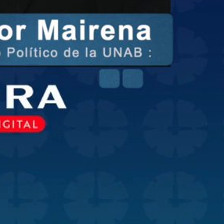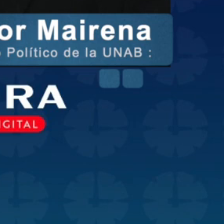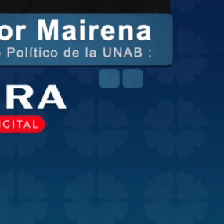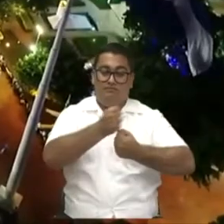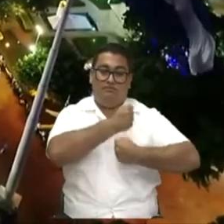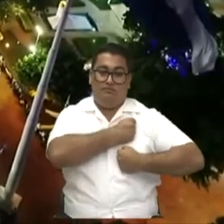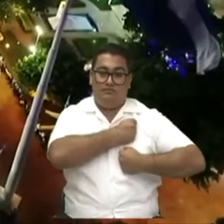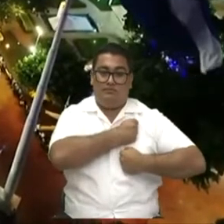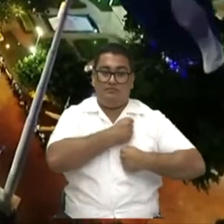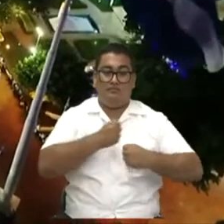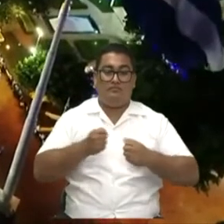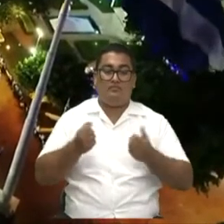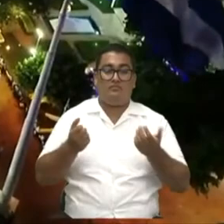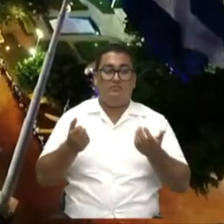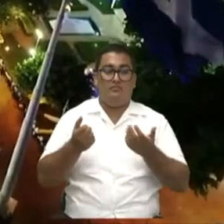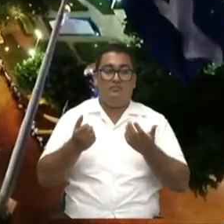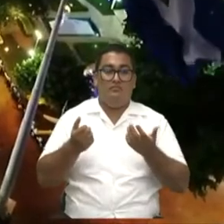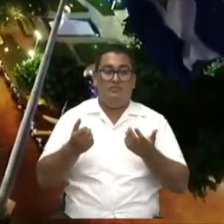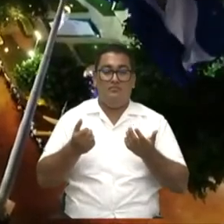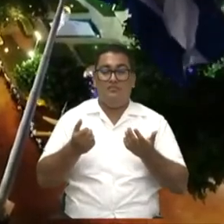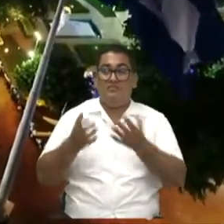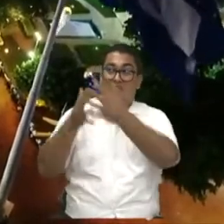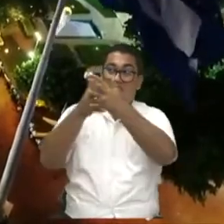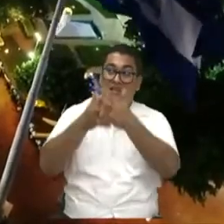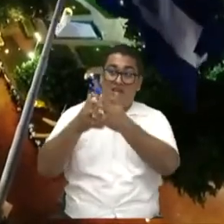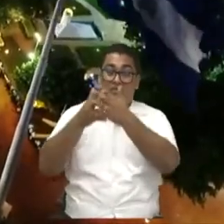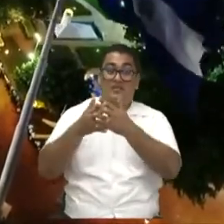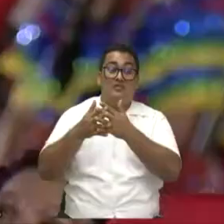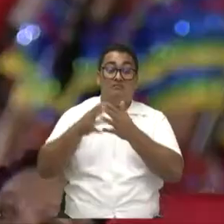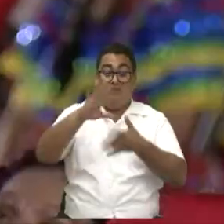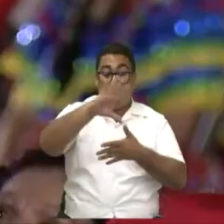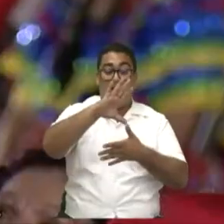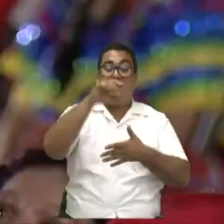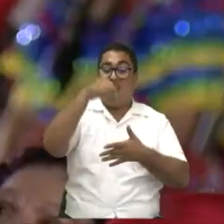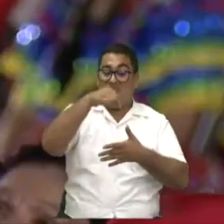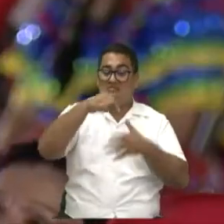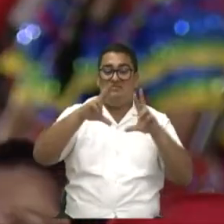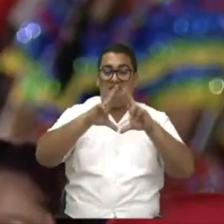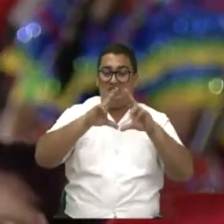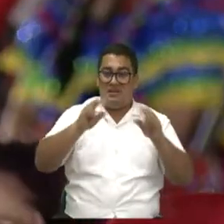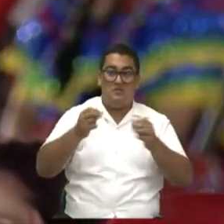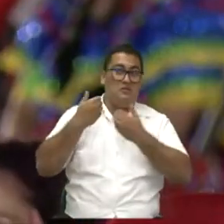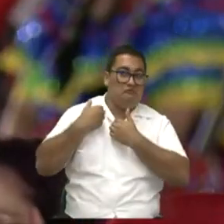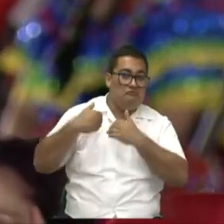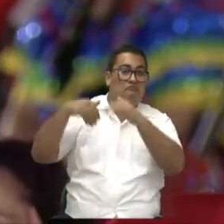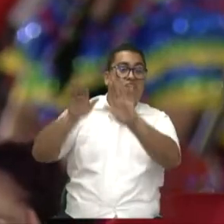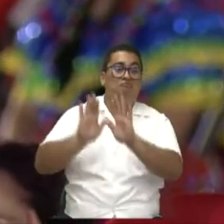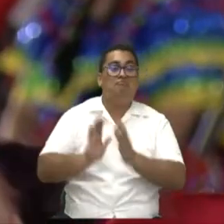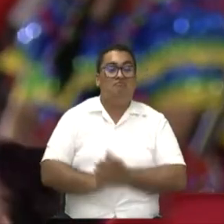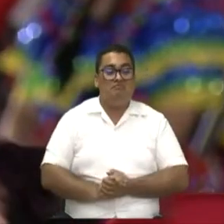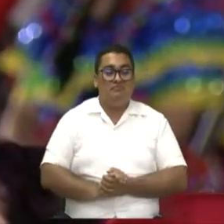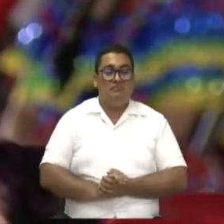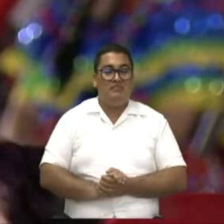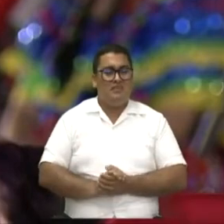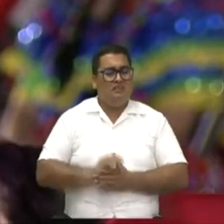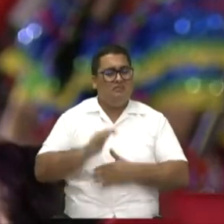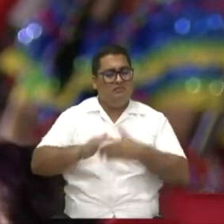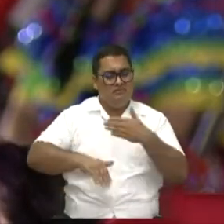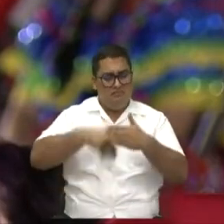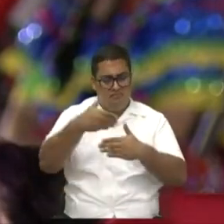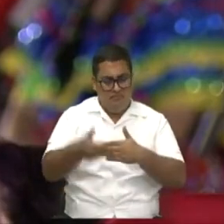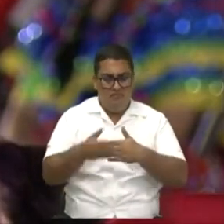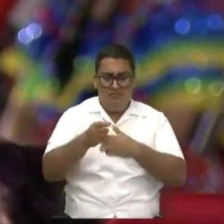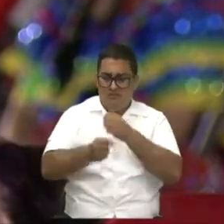el que una vez más el dictador hizo uso de sus peroratas antiimperialistas, dice él, para estimular a